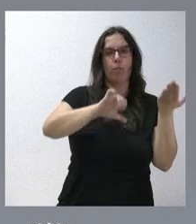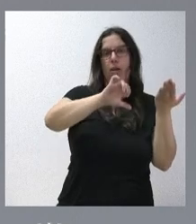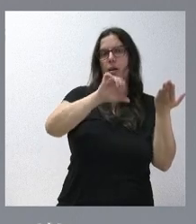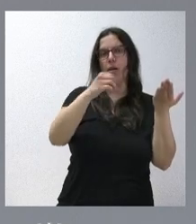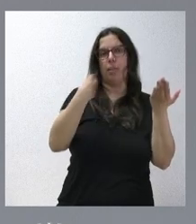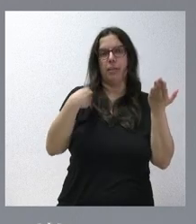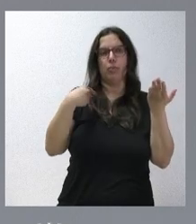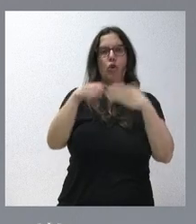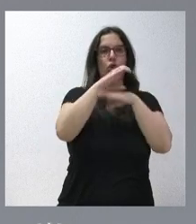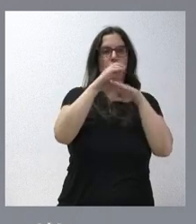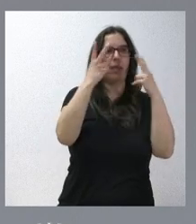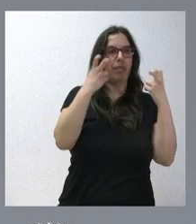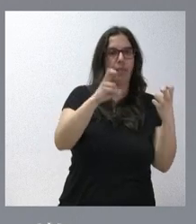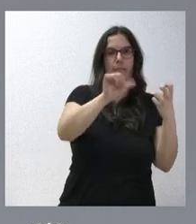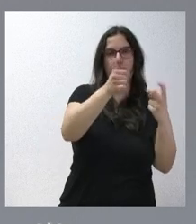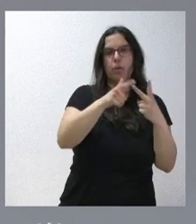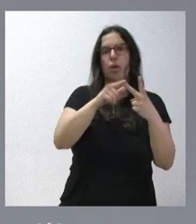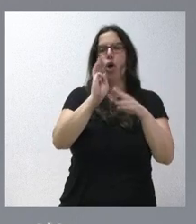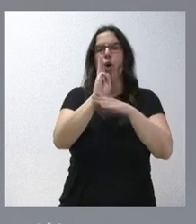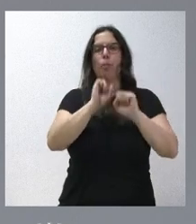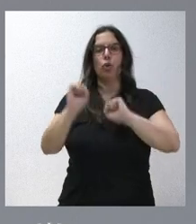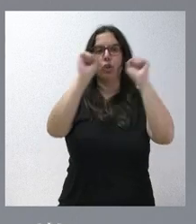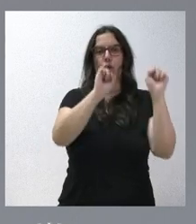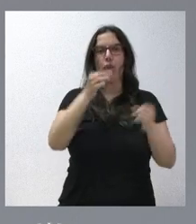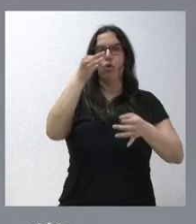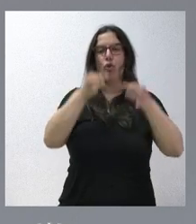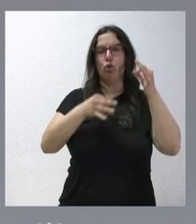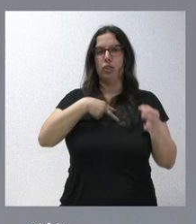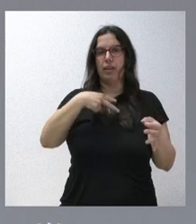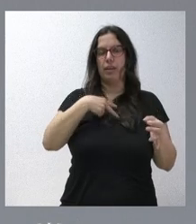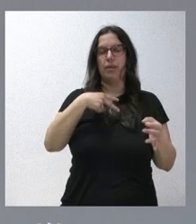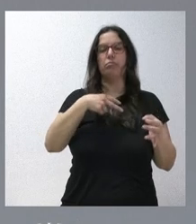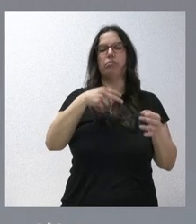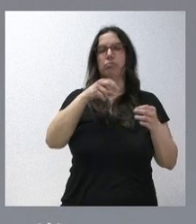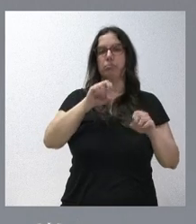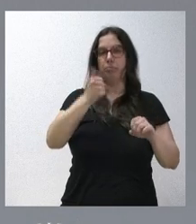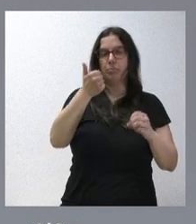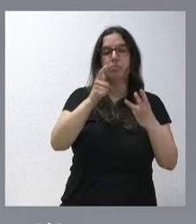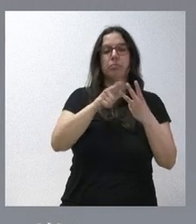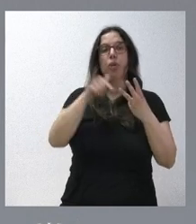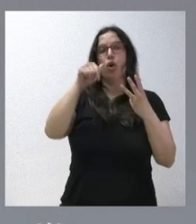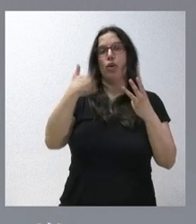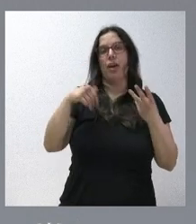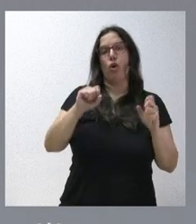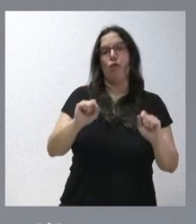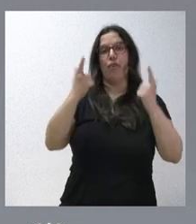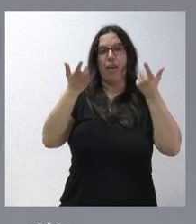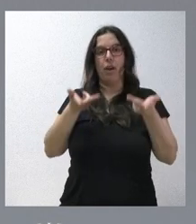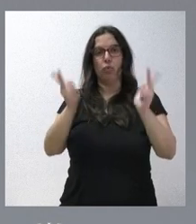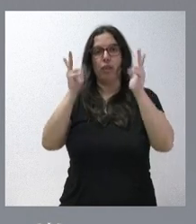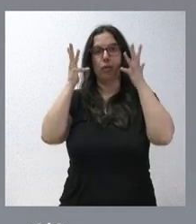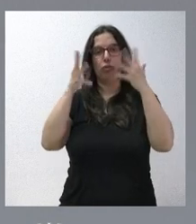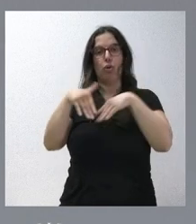la propia consejería de Hacienda del protectorado de los servicios jurídicos hoy se materializa la autorización del Consejo de